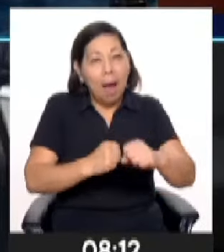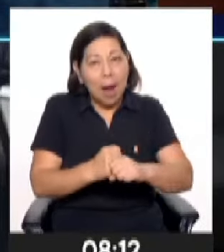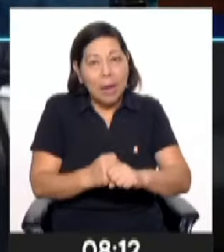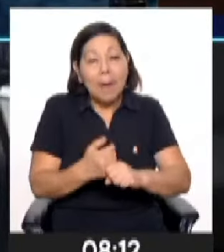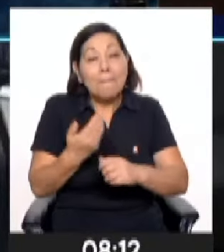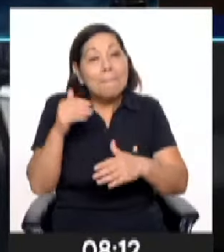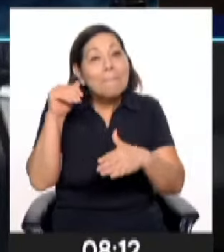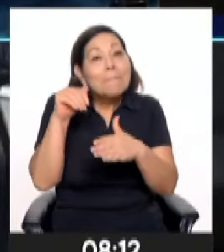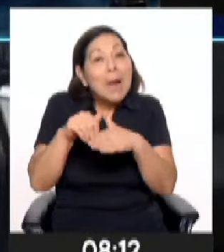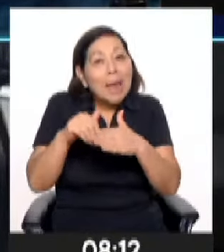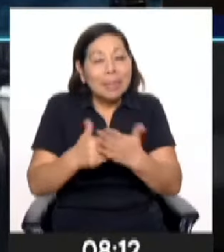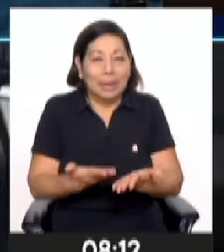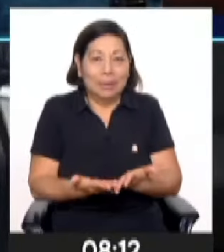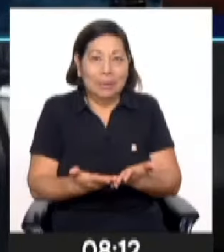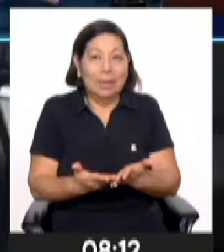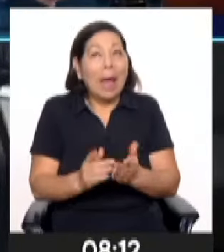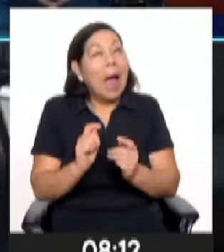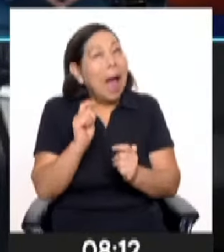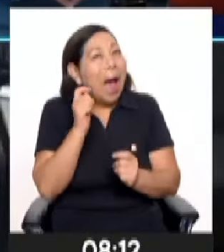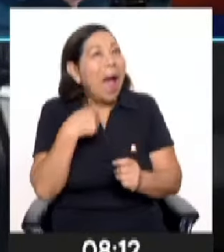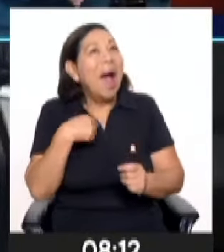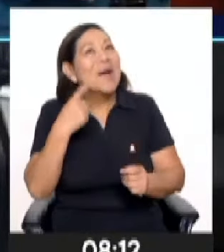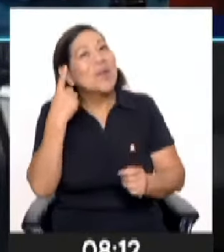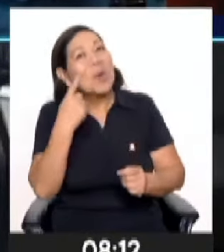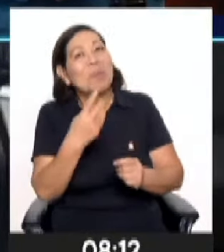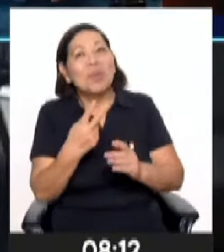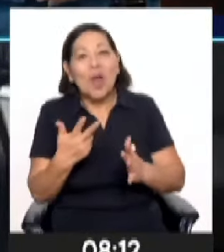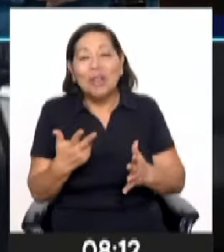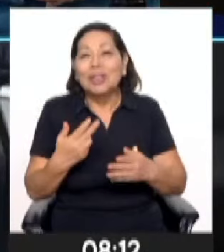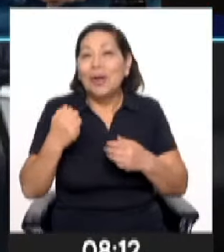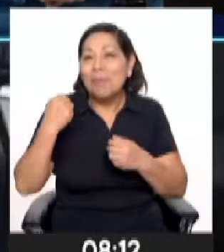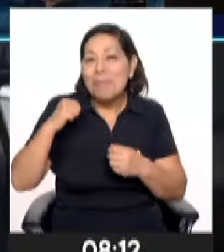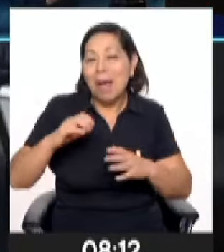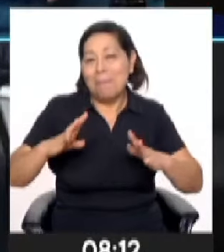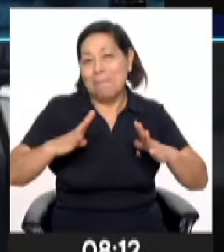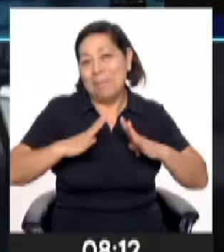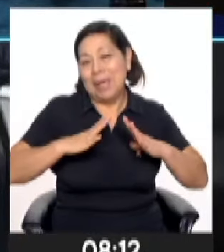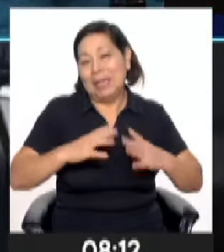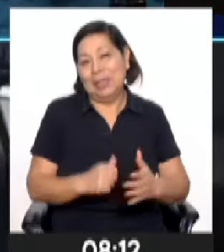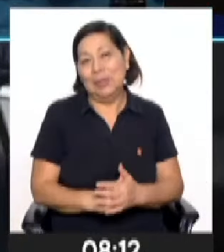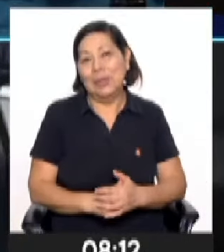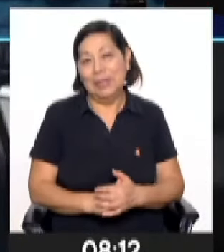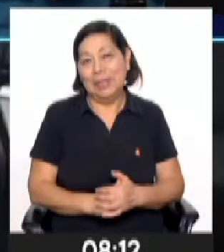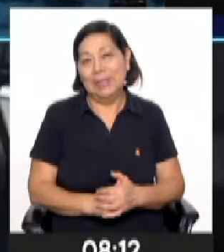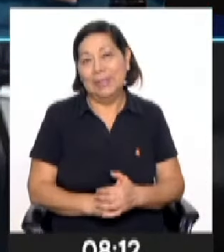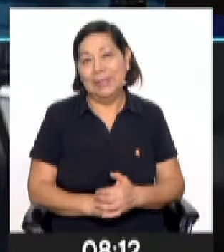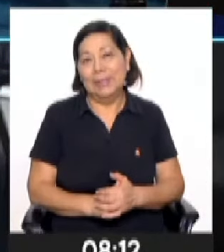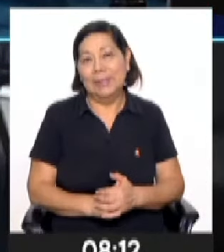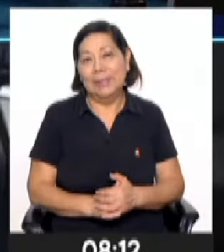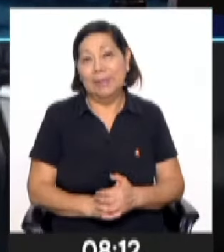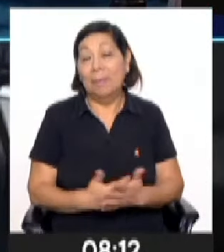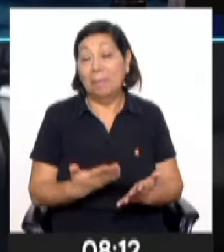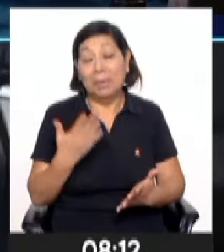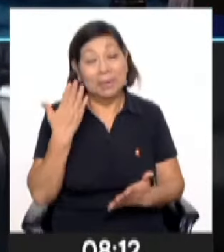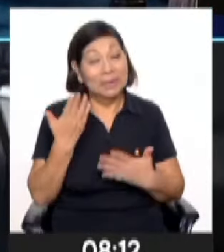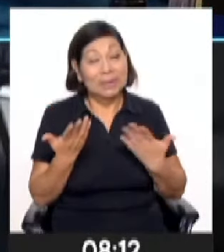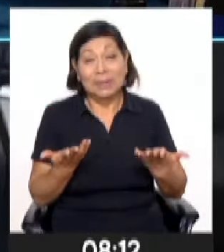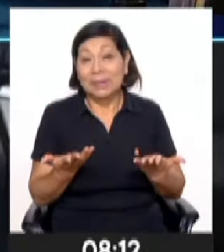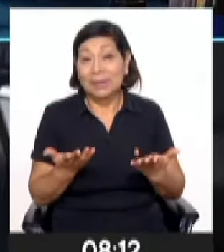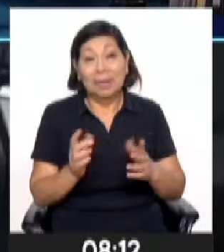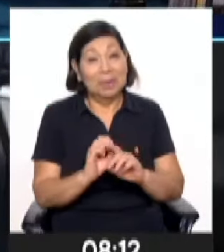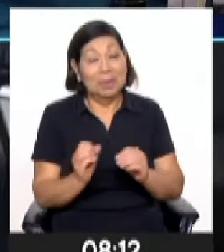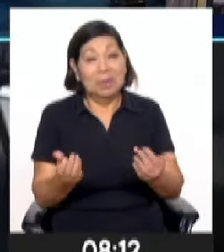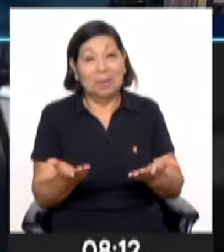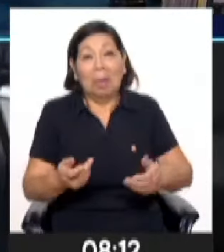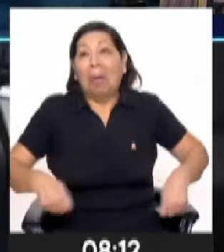con esos ahorros destinarlos a las vacaciones. Y la idea no es